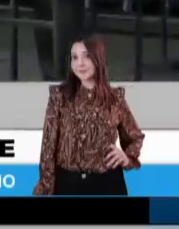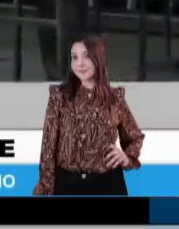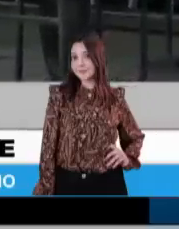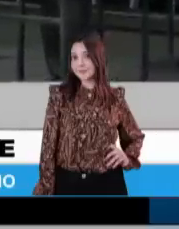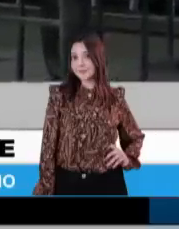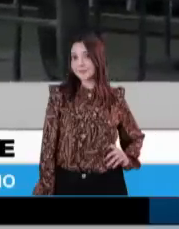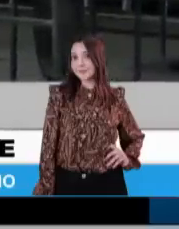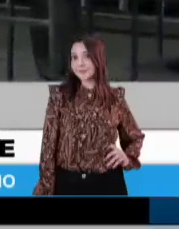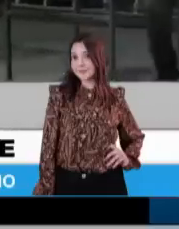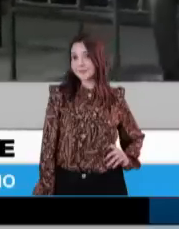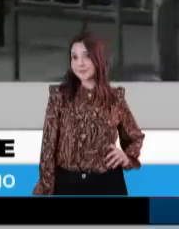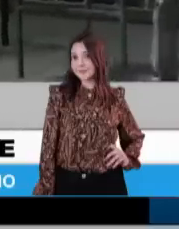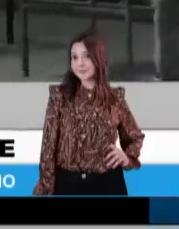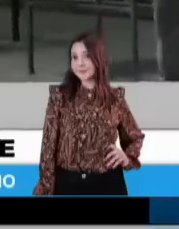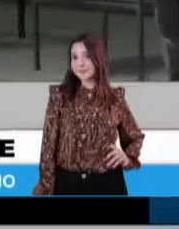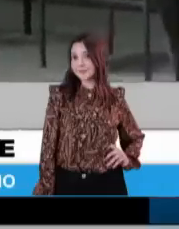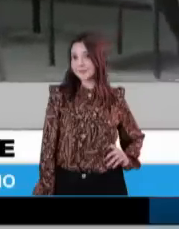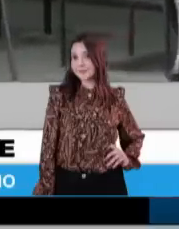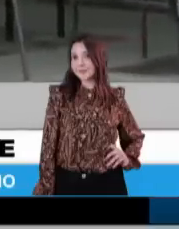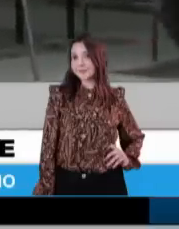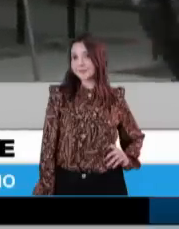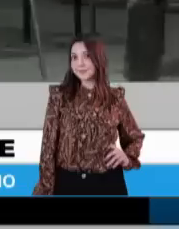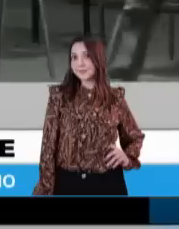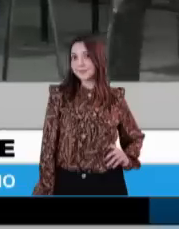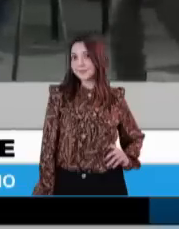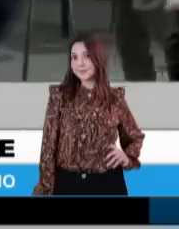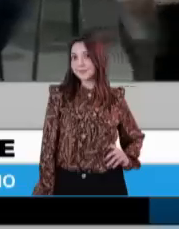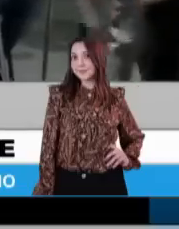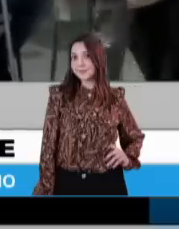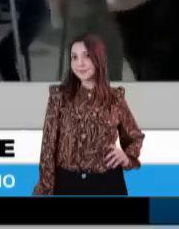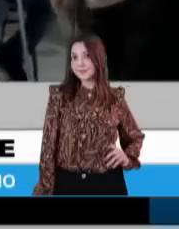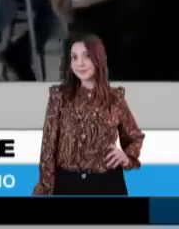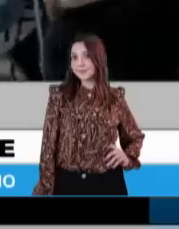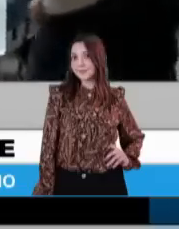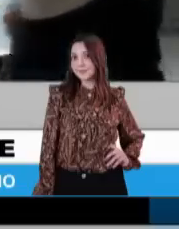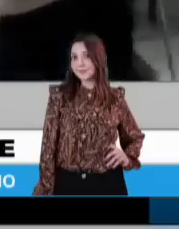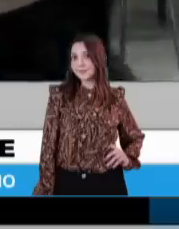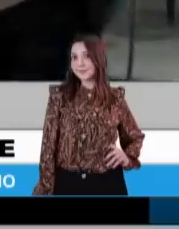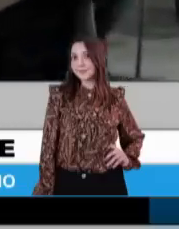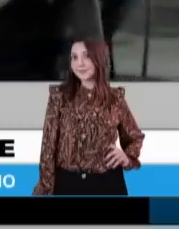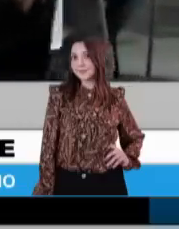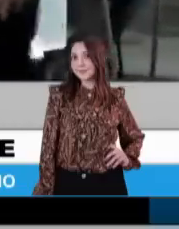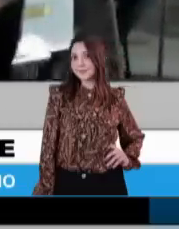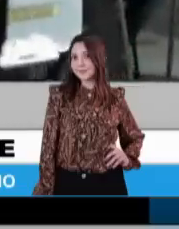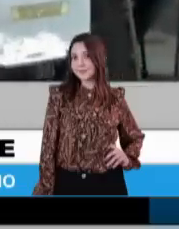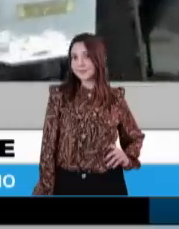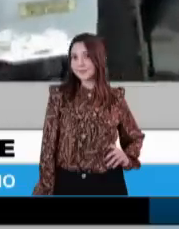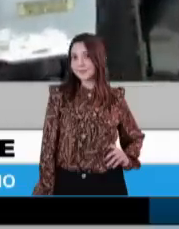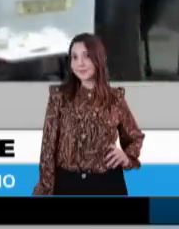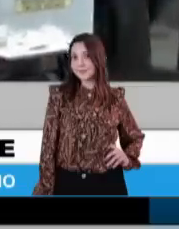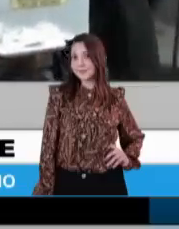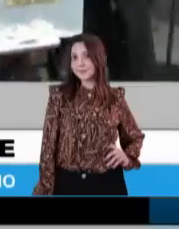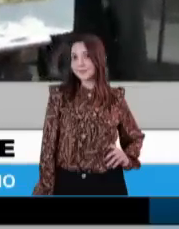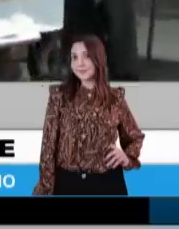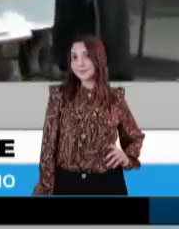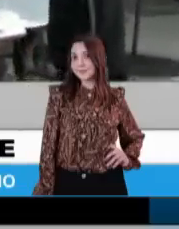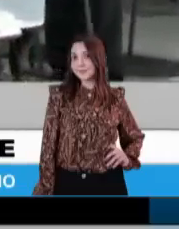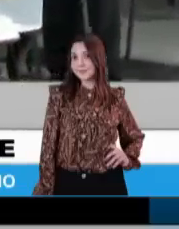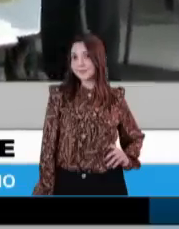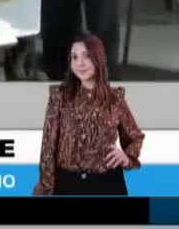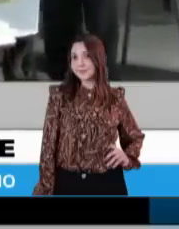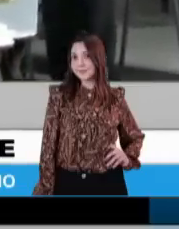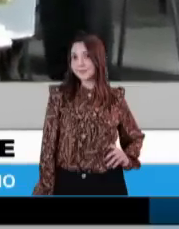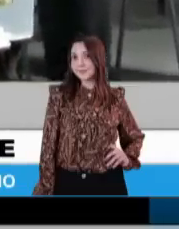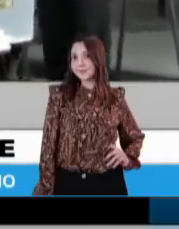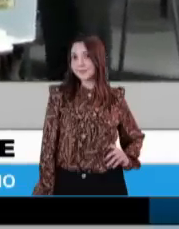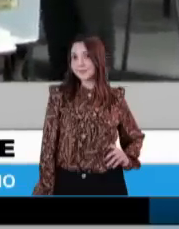oficialismo. Vamos a ver cómo se decanta todo esto, Daniela, durante esta jornada, porque yo creo que todo esto va a seguir.